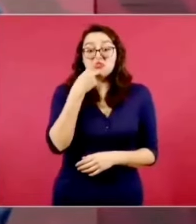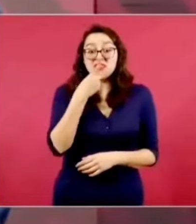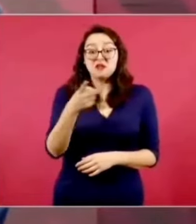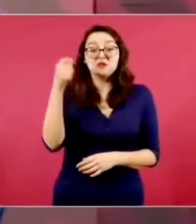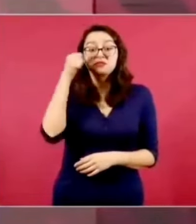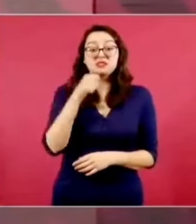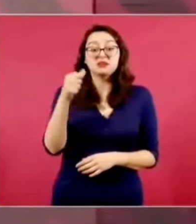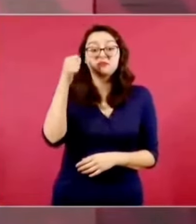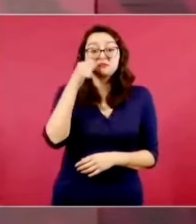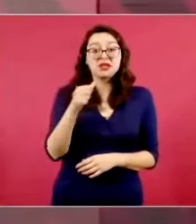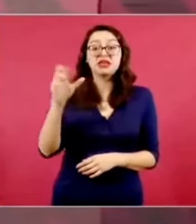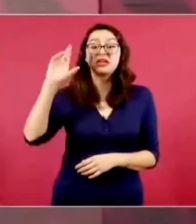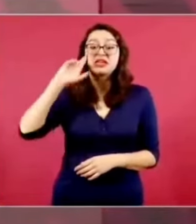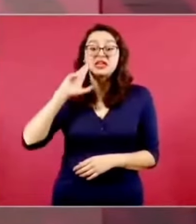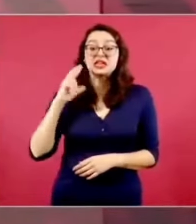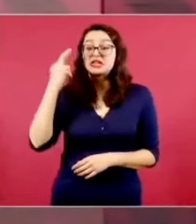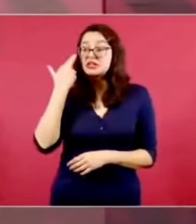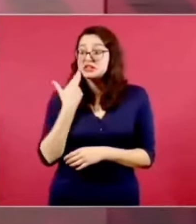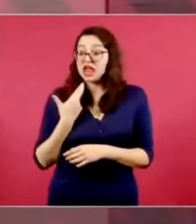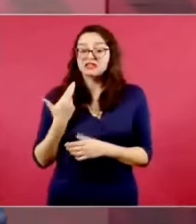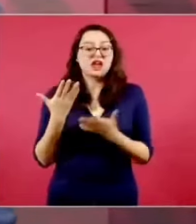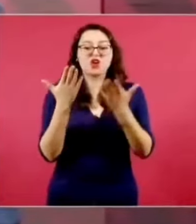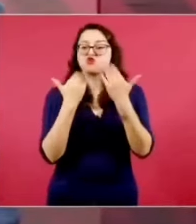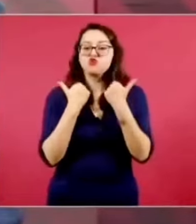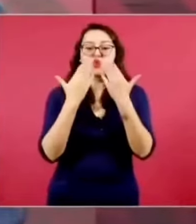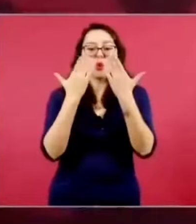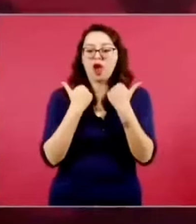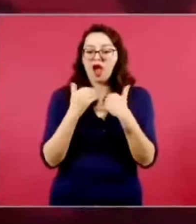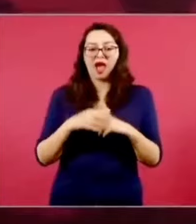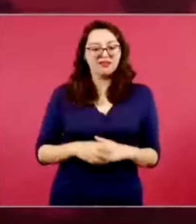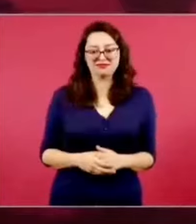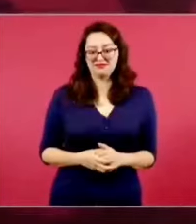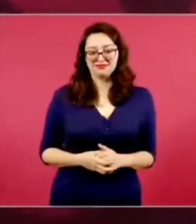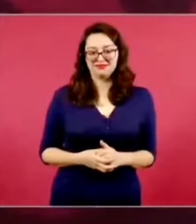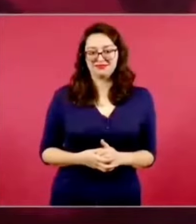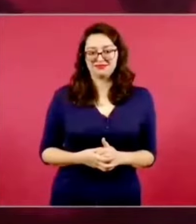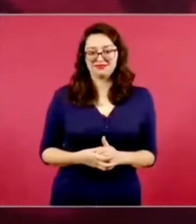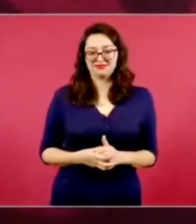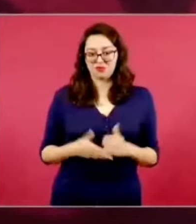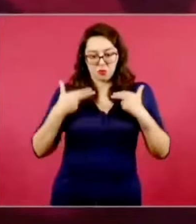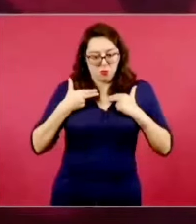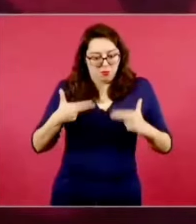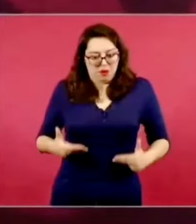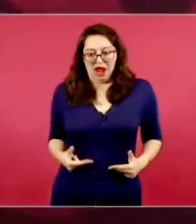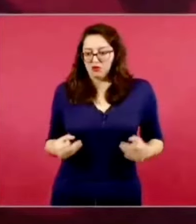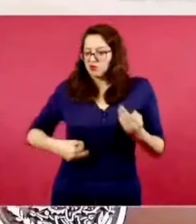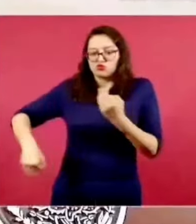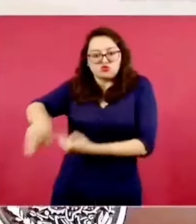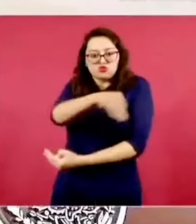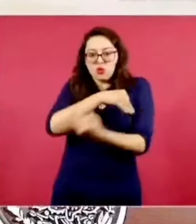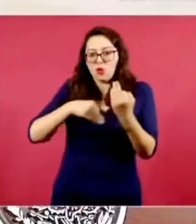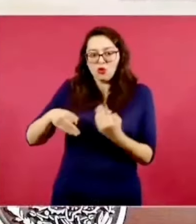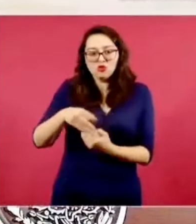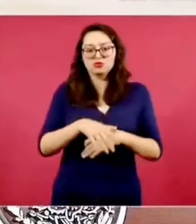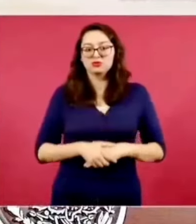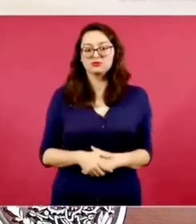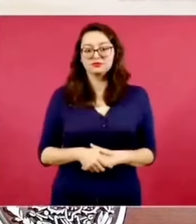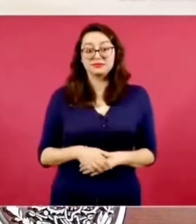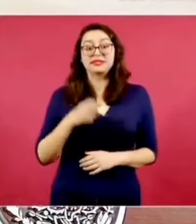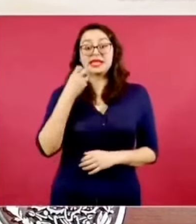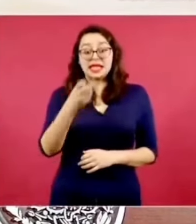razas y me gustaría que se abriera el debate creo que